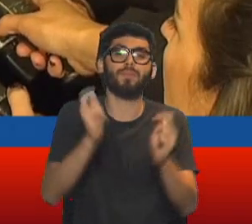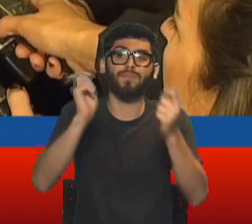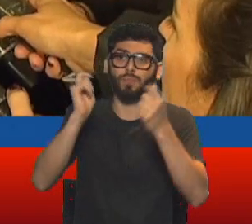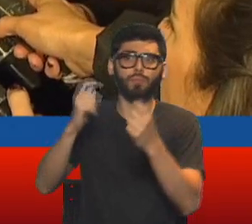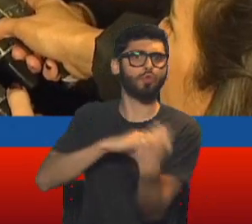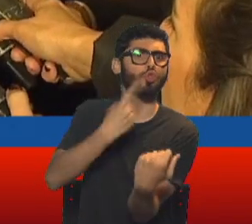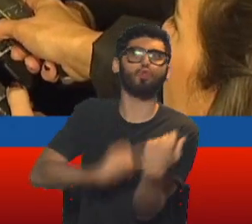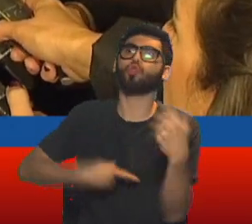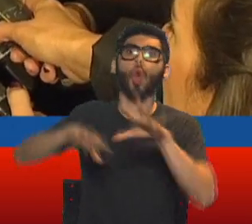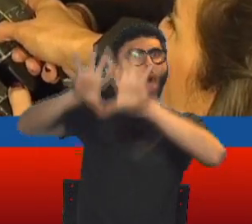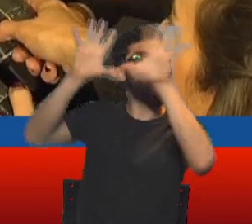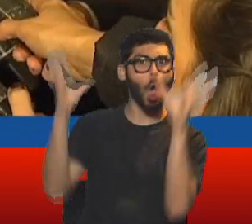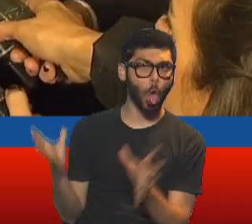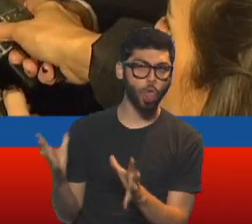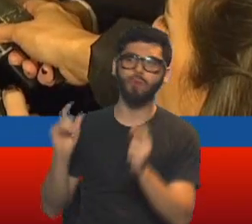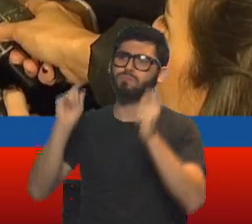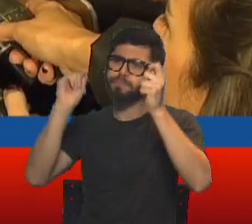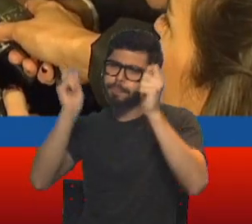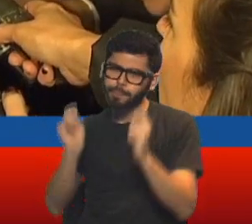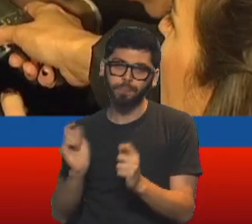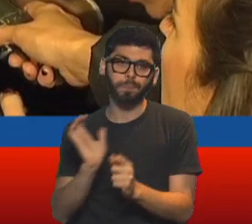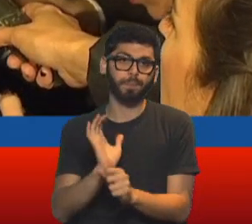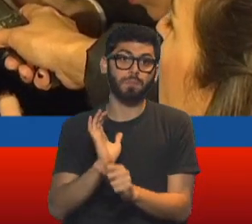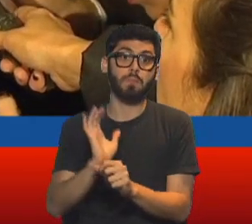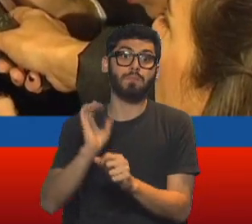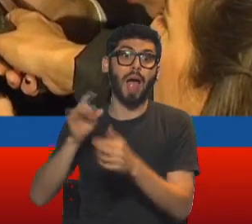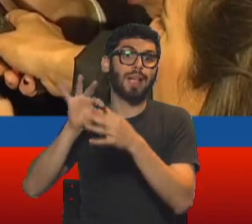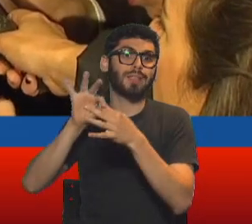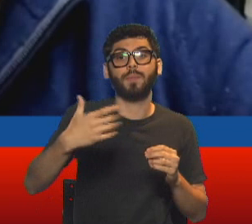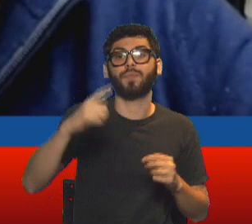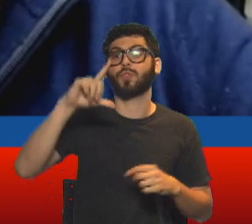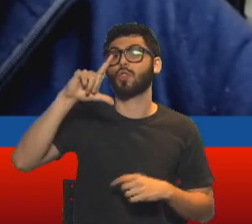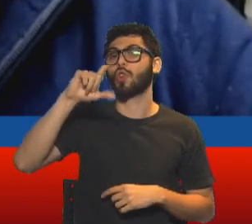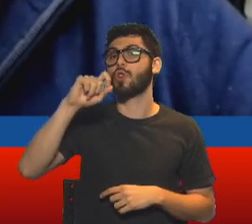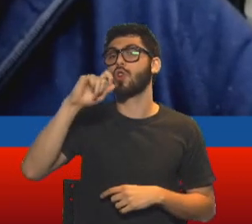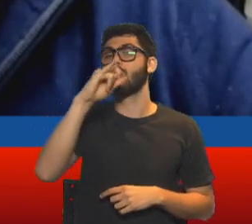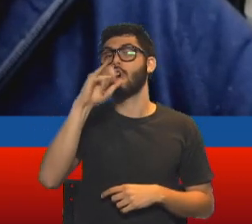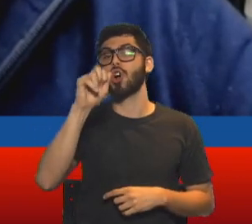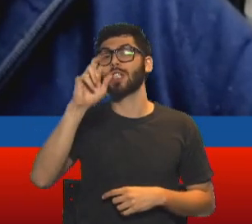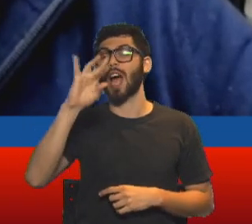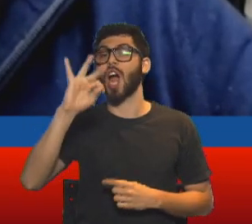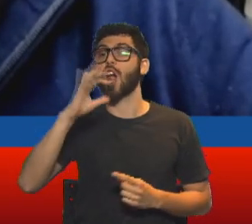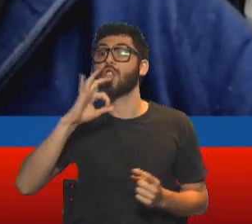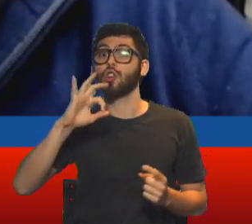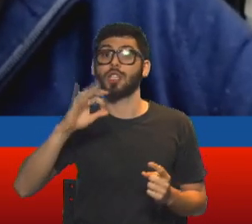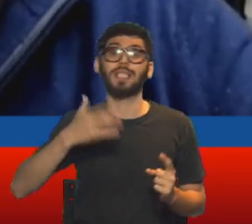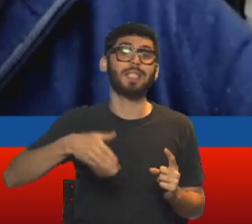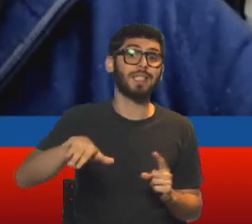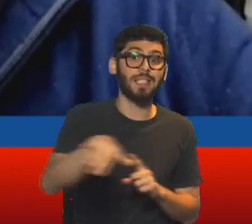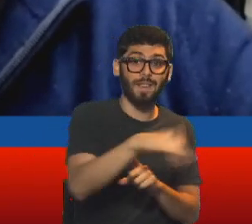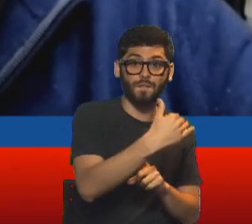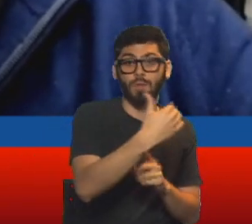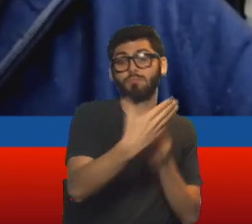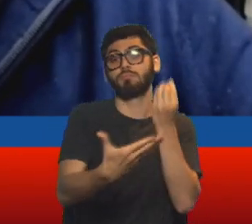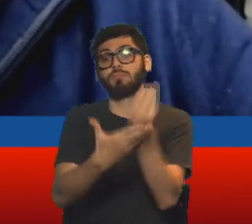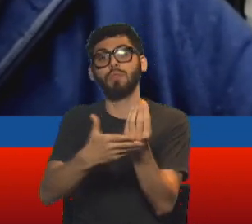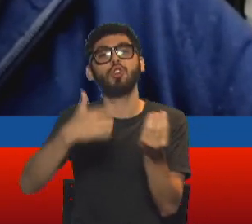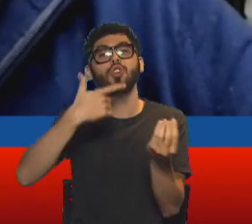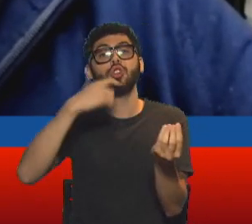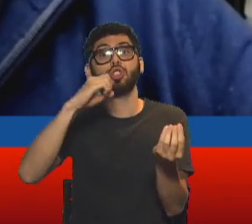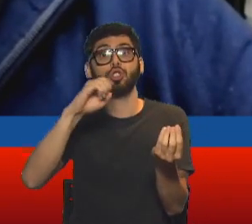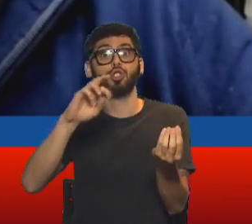tuvo que terminar votándose a sí mismo. Entonces, bueno, me parece Ahora, que más allá de las cualidades de Rosati,